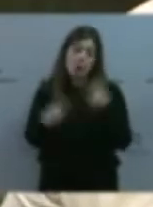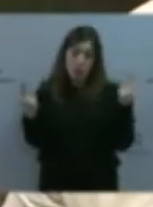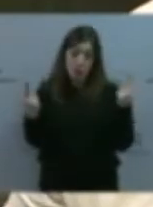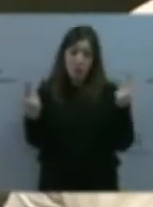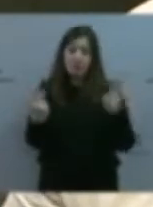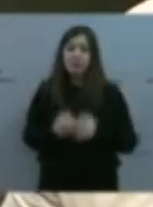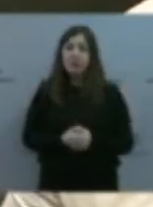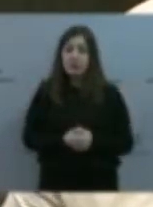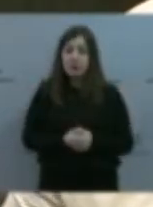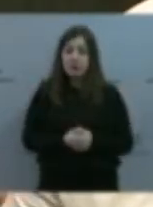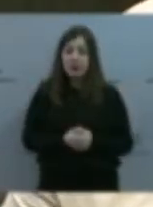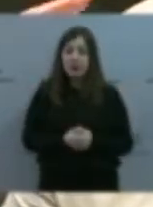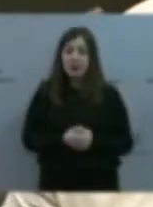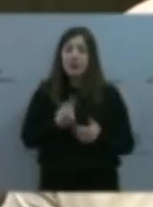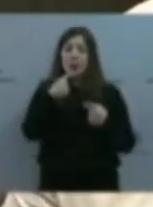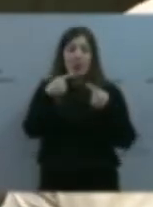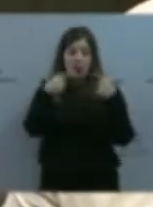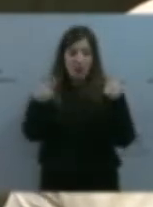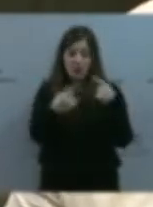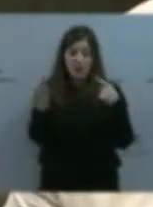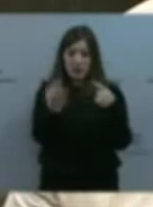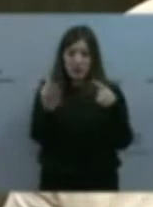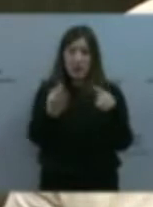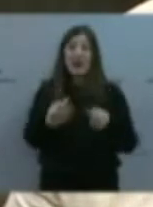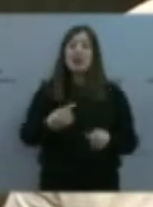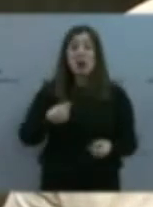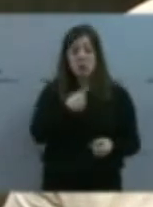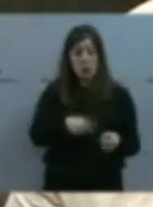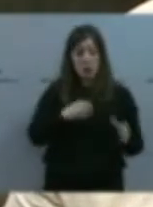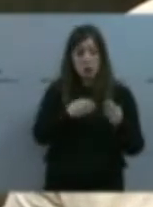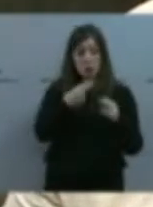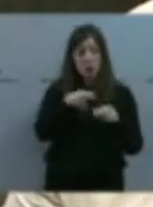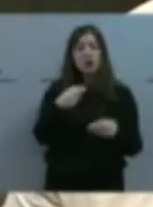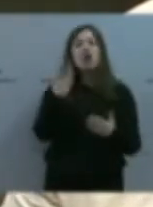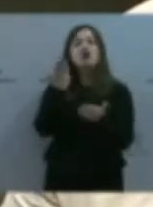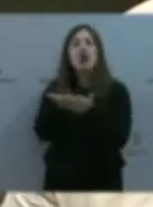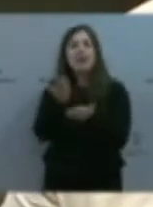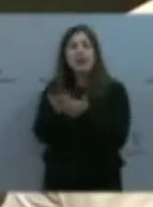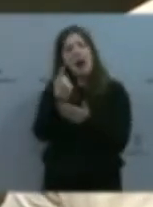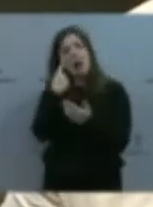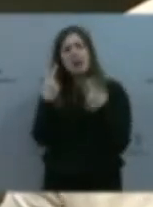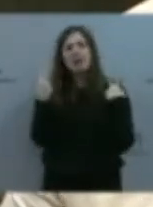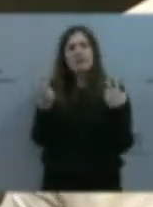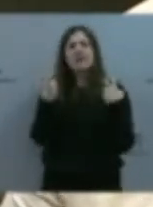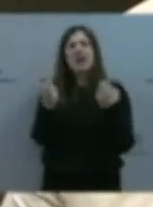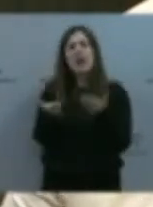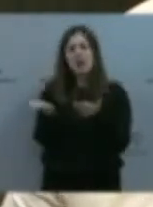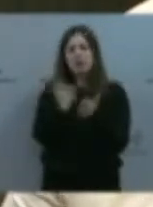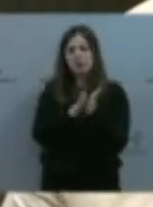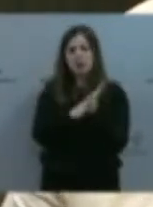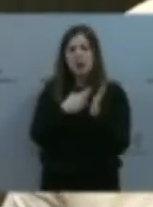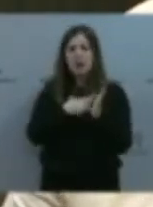ser precisamente Podemos quien solicitase esta fiscalización, trasladando así una percepción generalizada de la